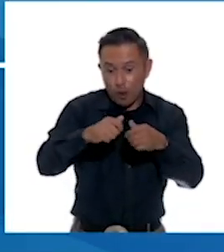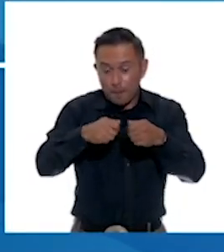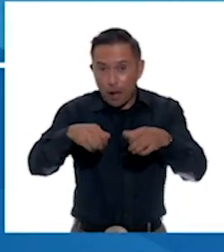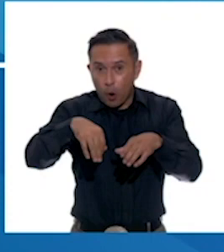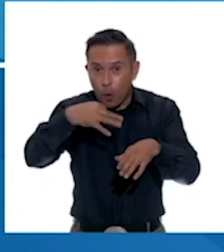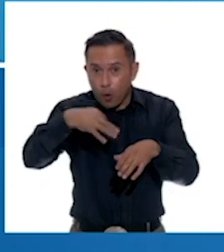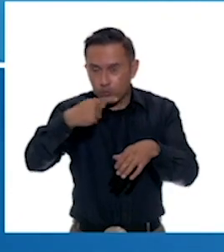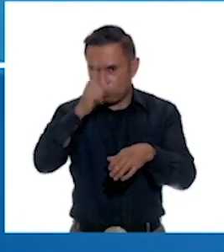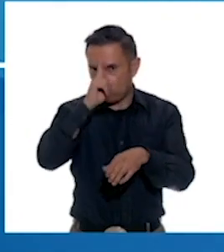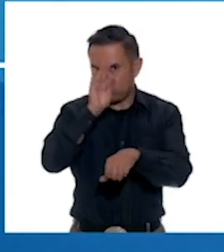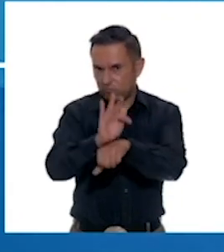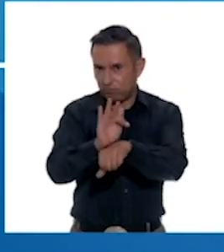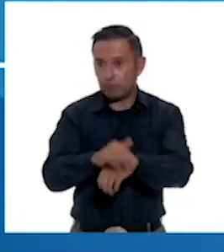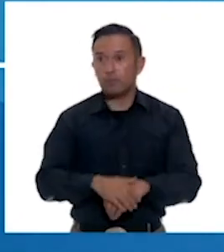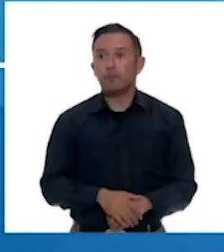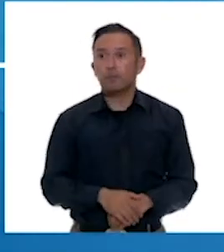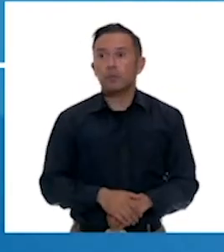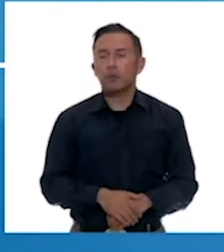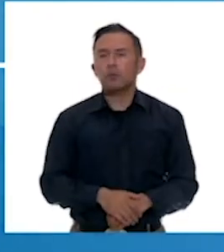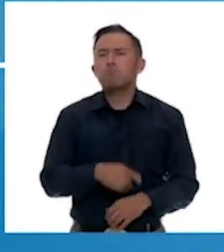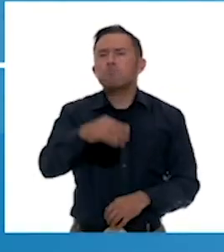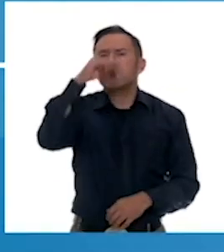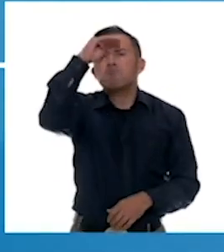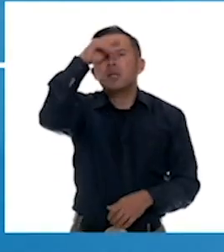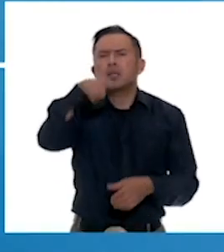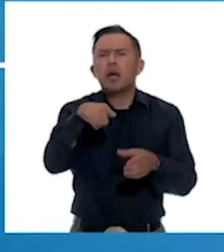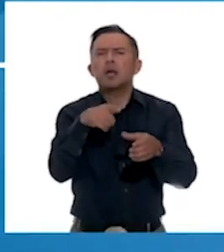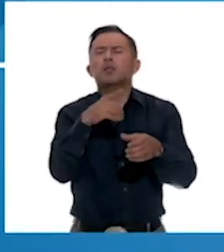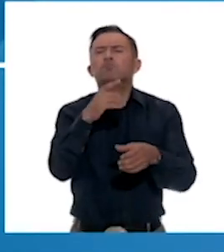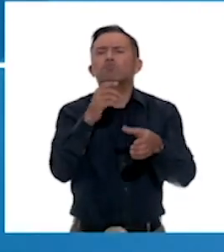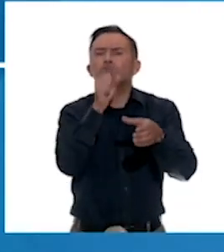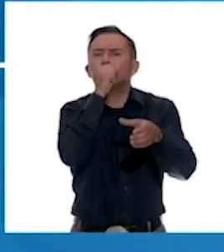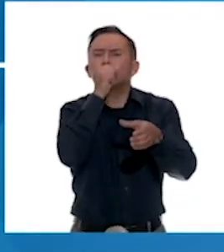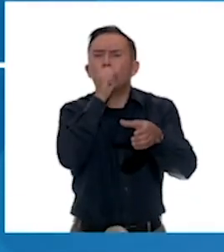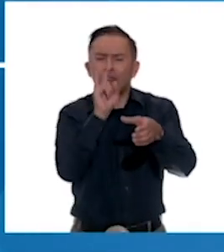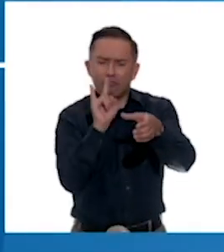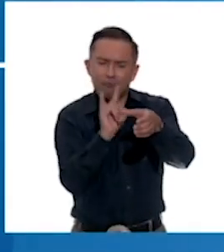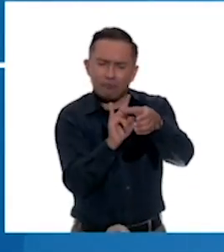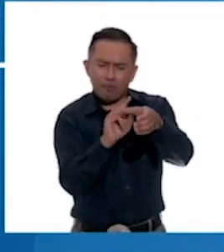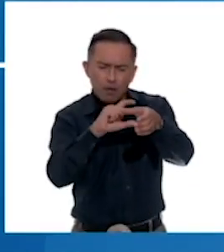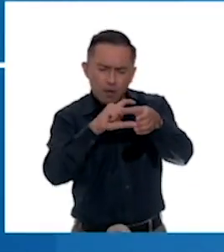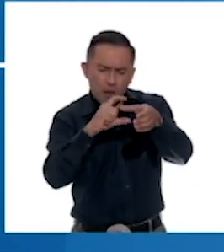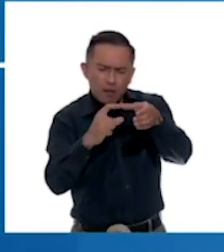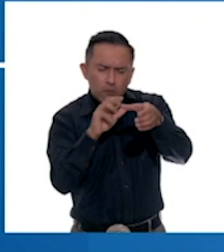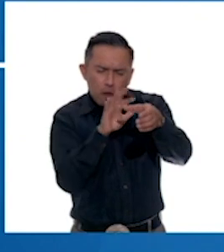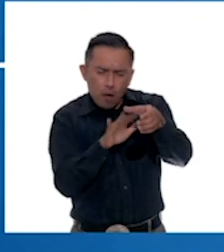¿Para qué crees que te podría servir saber leer la información de las etiquetas?